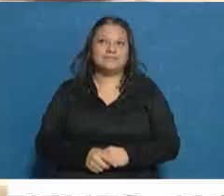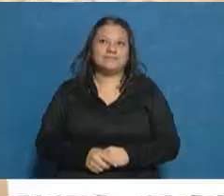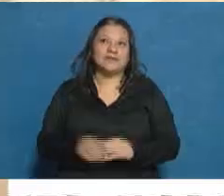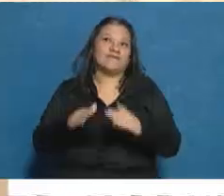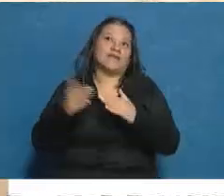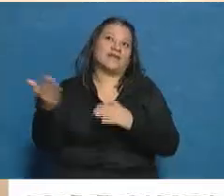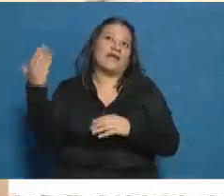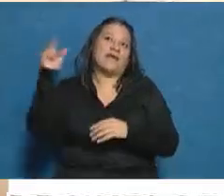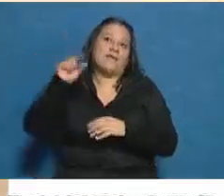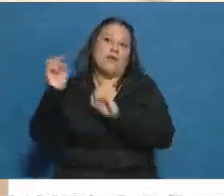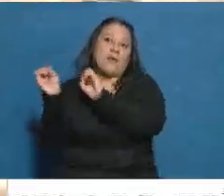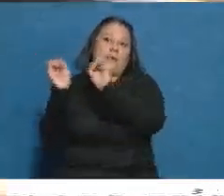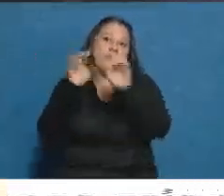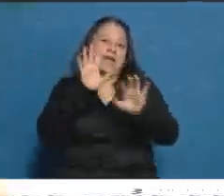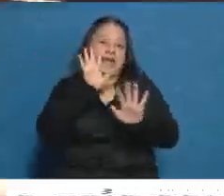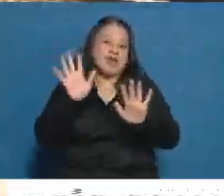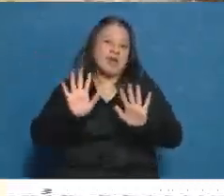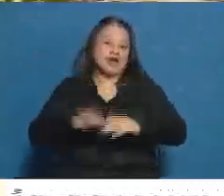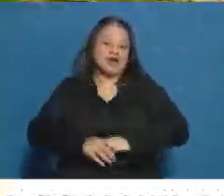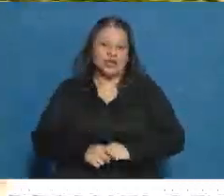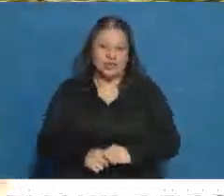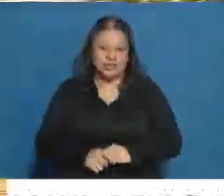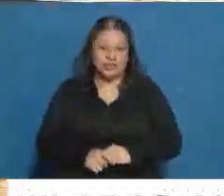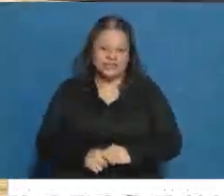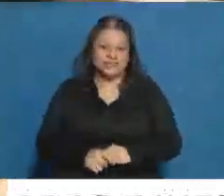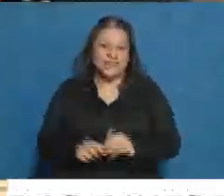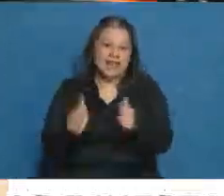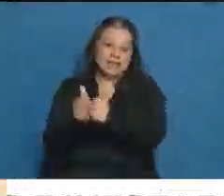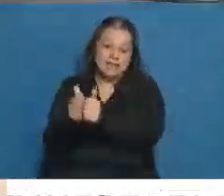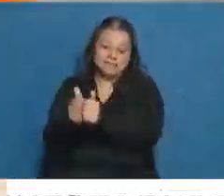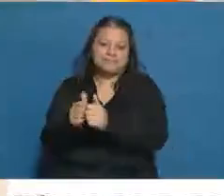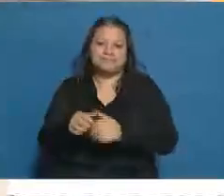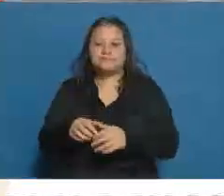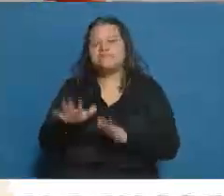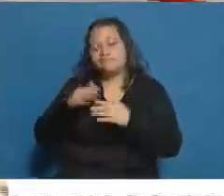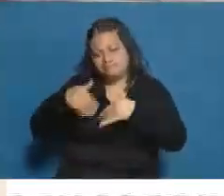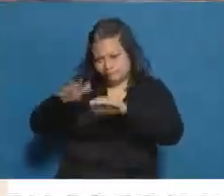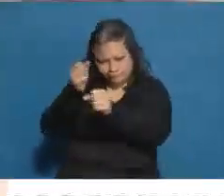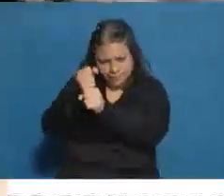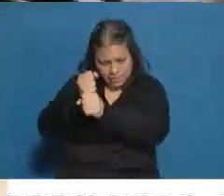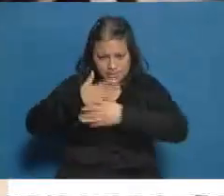vecina hace poco se había mudado y decía que no conocía entonces a las víctimas. Trabaja